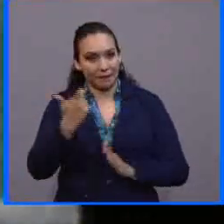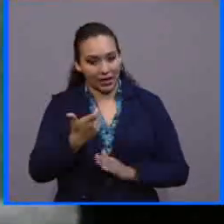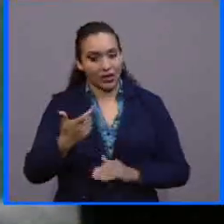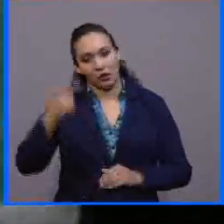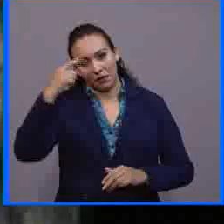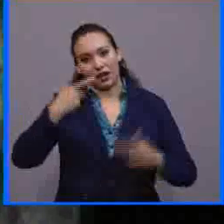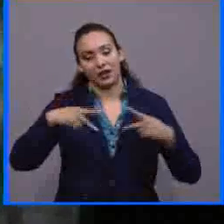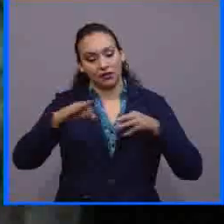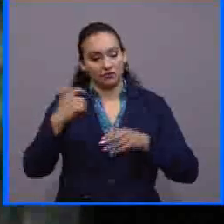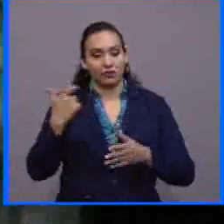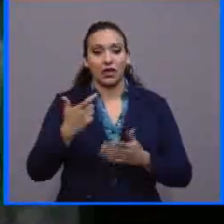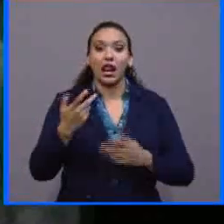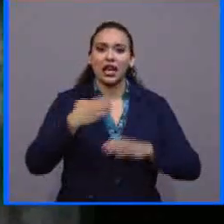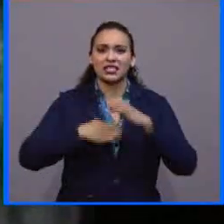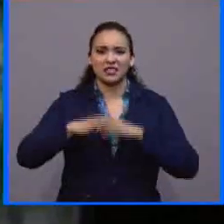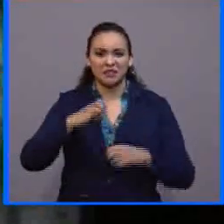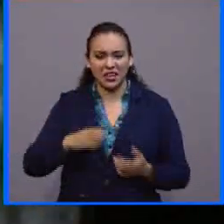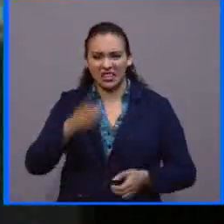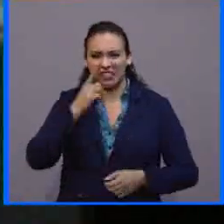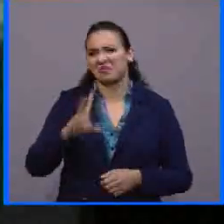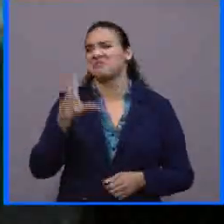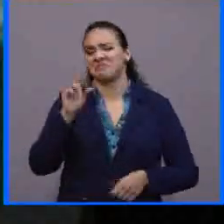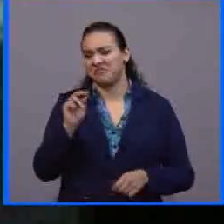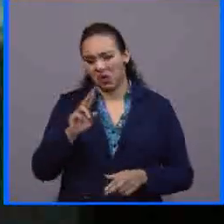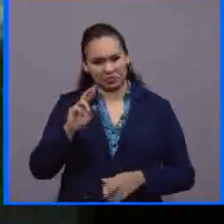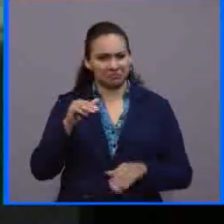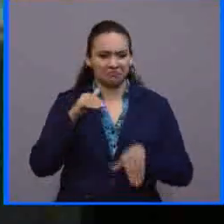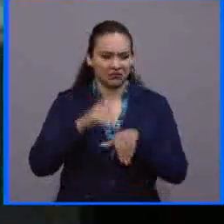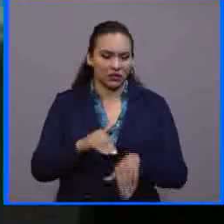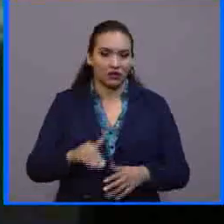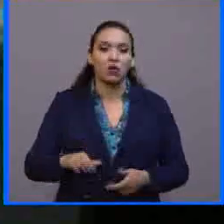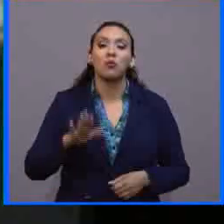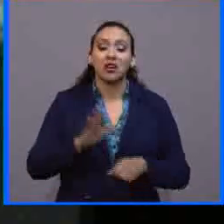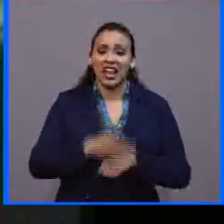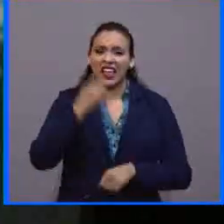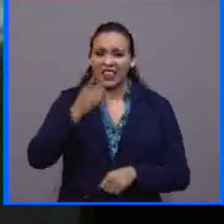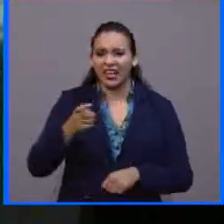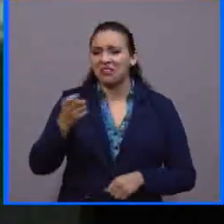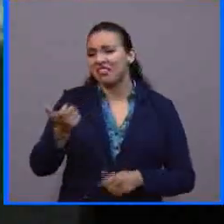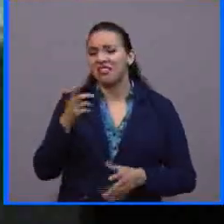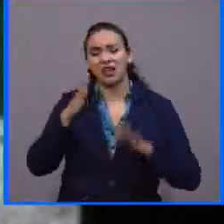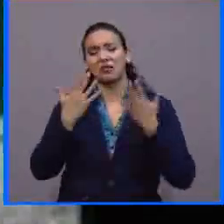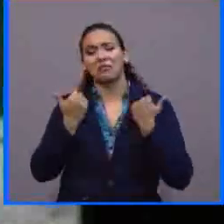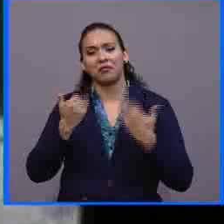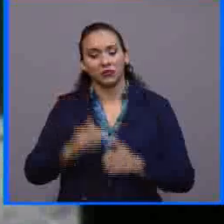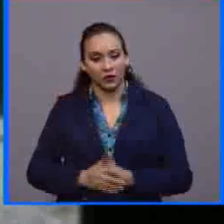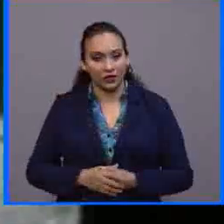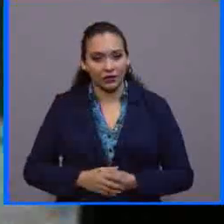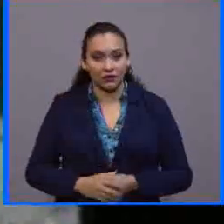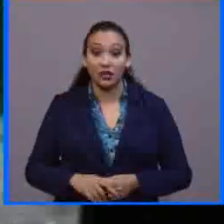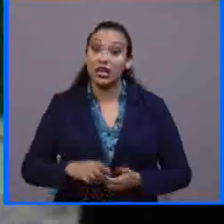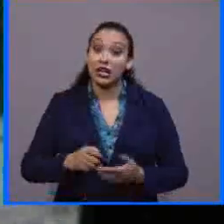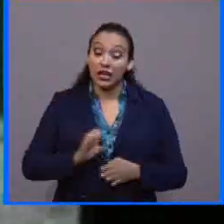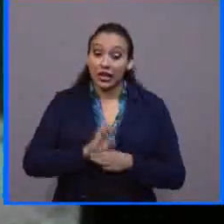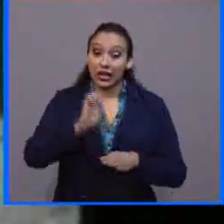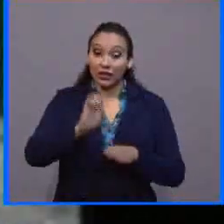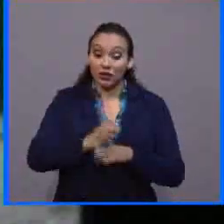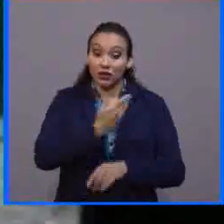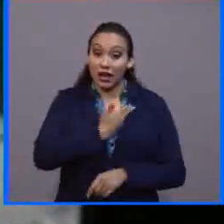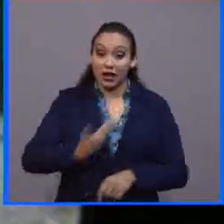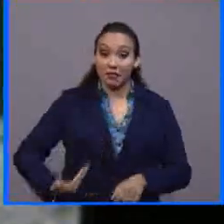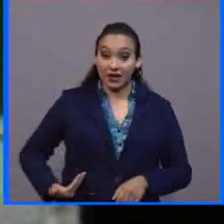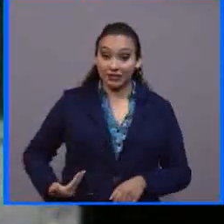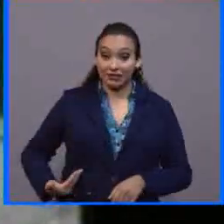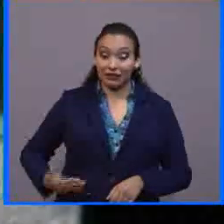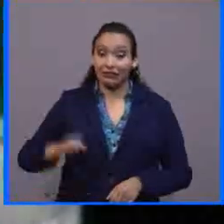Las empresas incurrieron en desacato y se negaron a cumplir el fallo, alegando insolvencia económica, lo que llevó al presidente